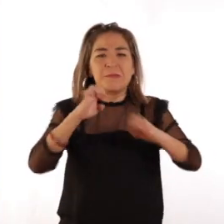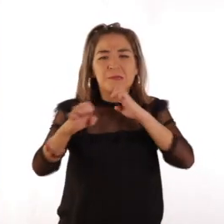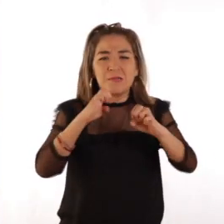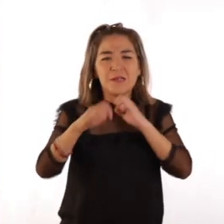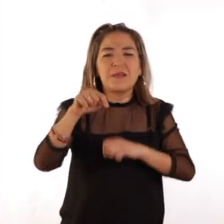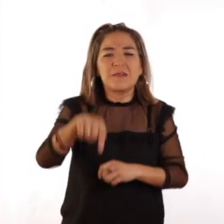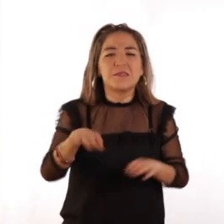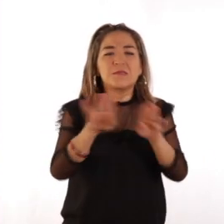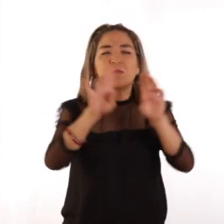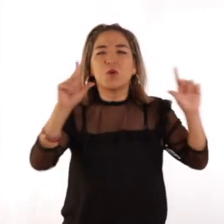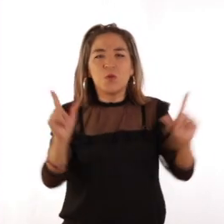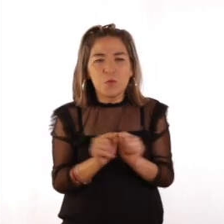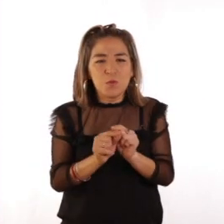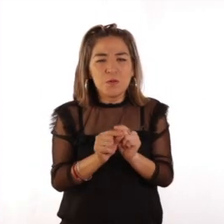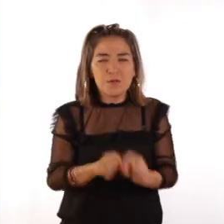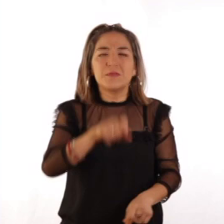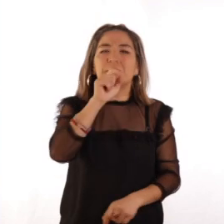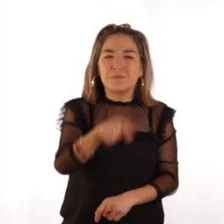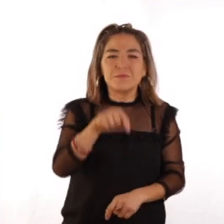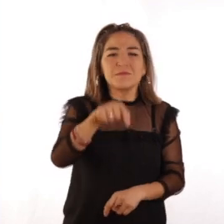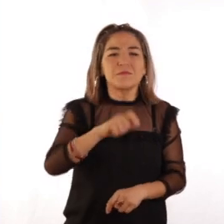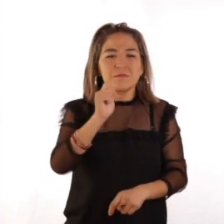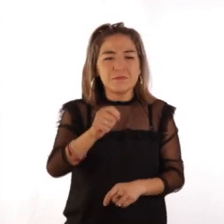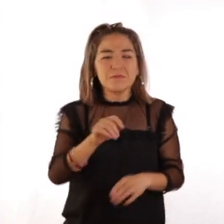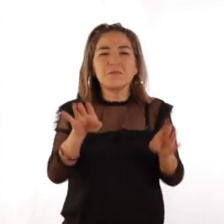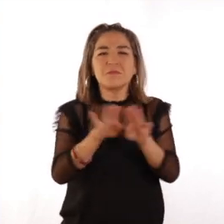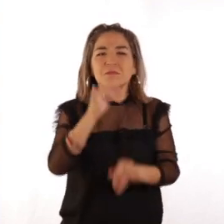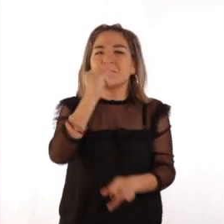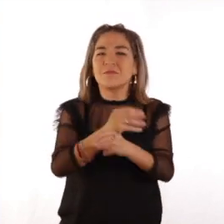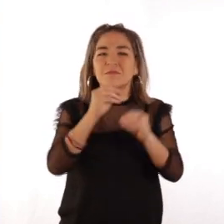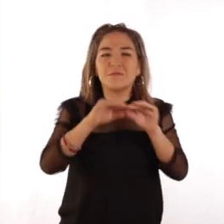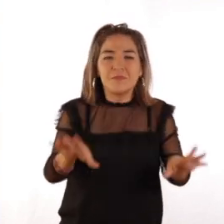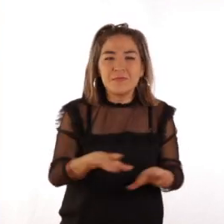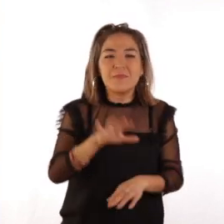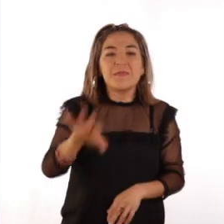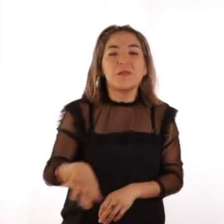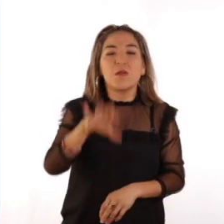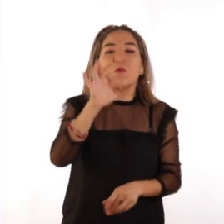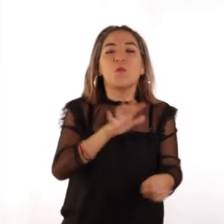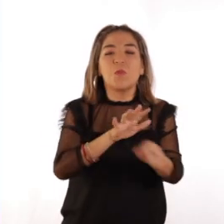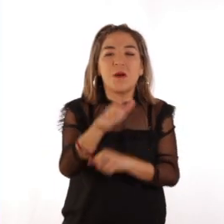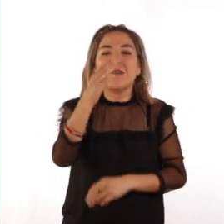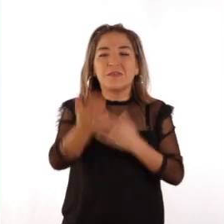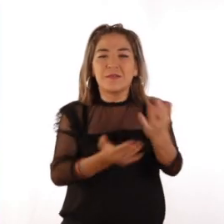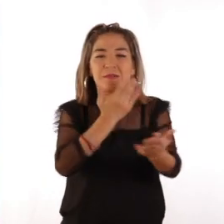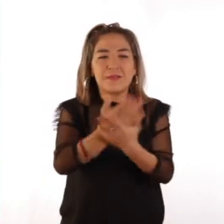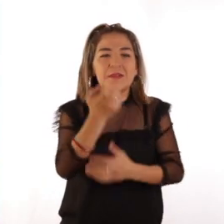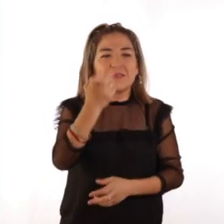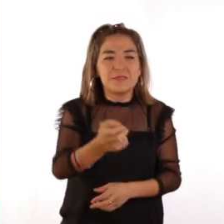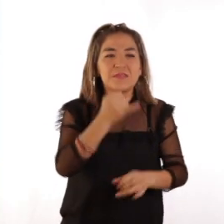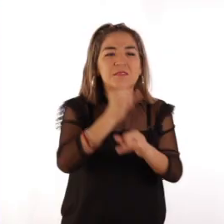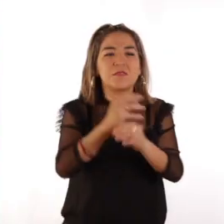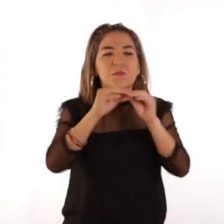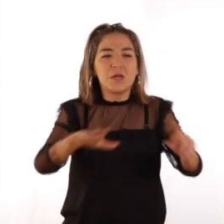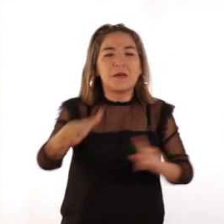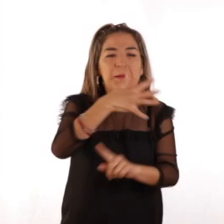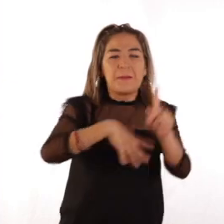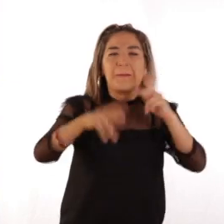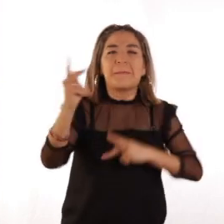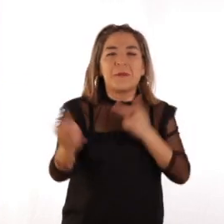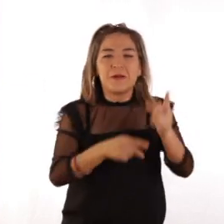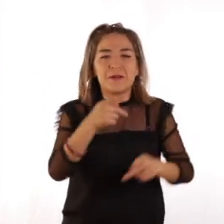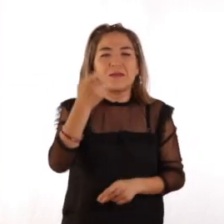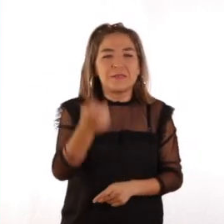los entrevistados el formulario corto y, como parte de su método estadístico, elige proporciones de la población a los que